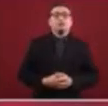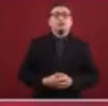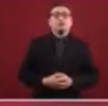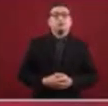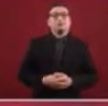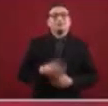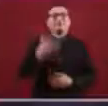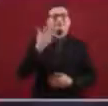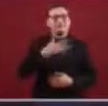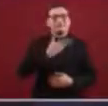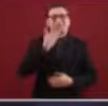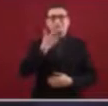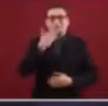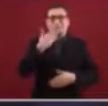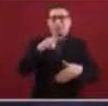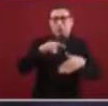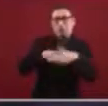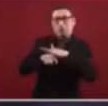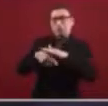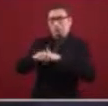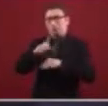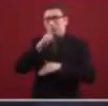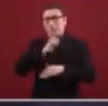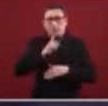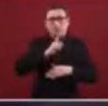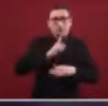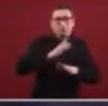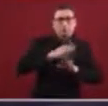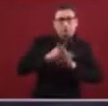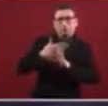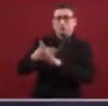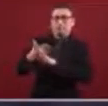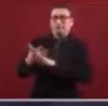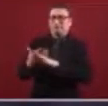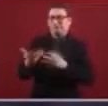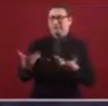la calumnia cuando no mancha tizna.